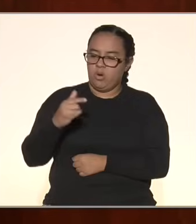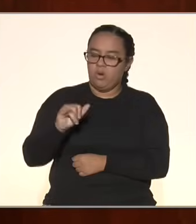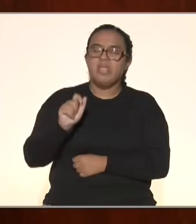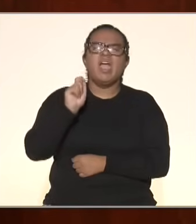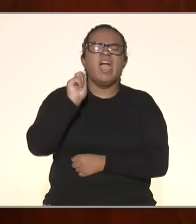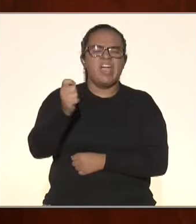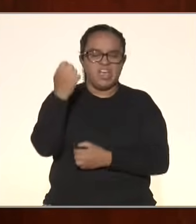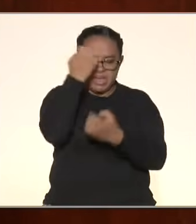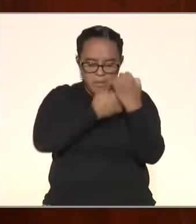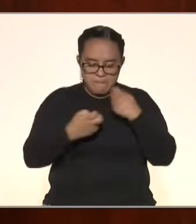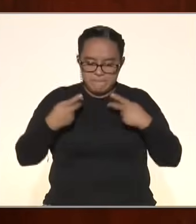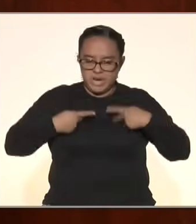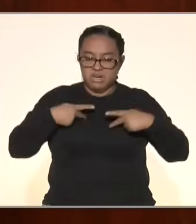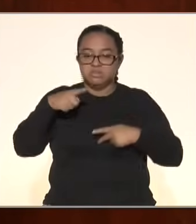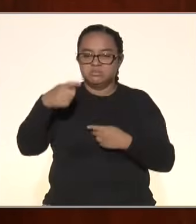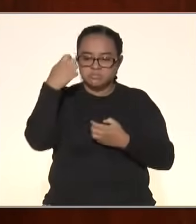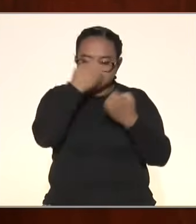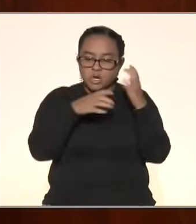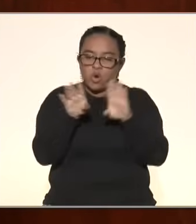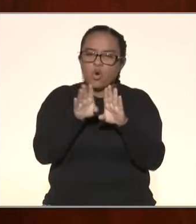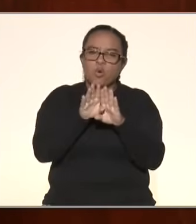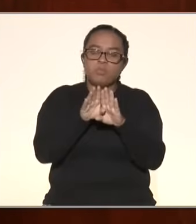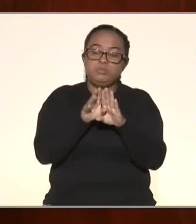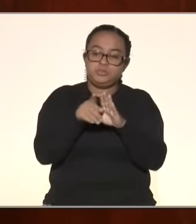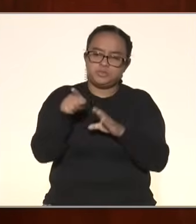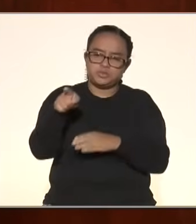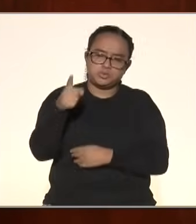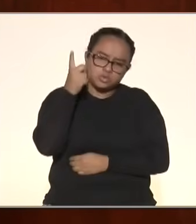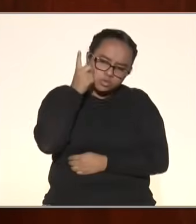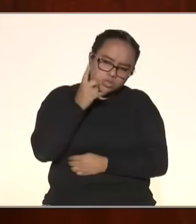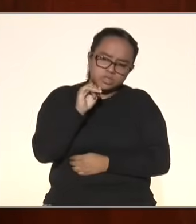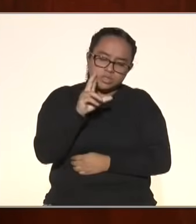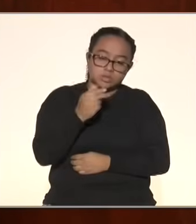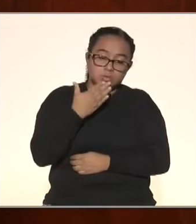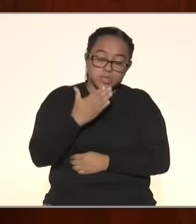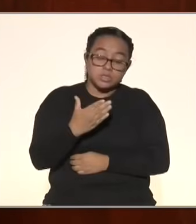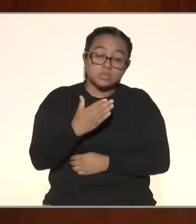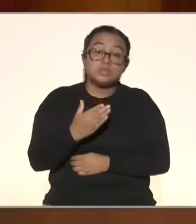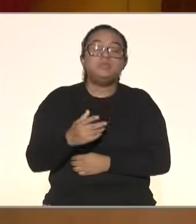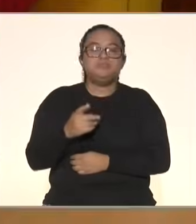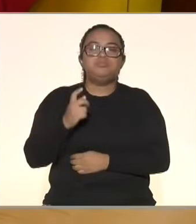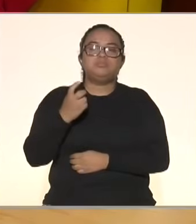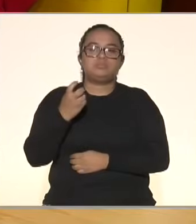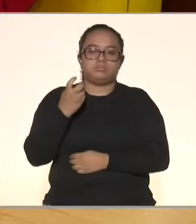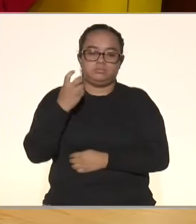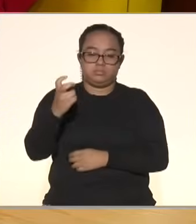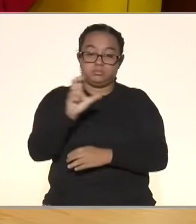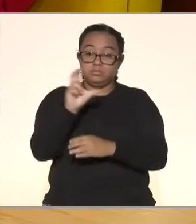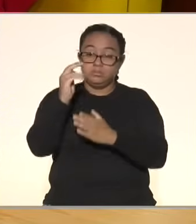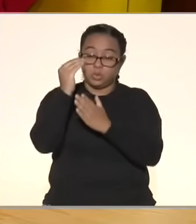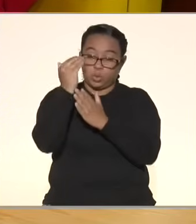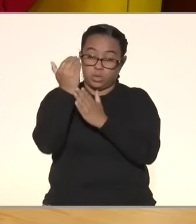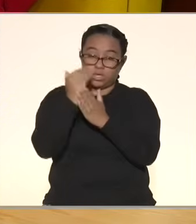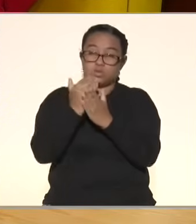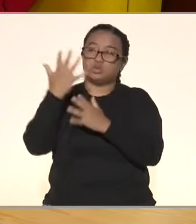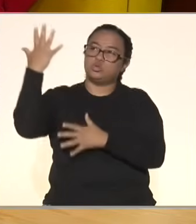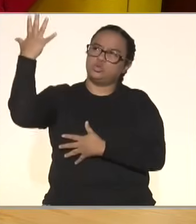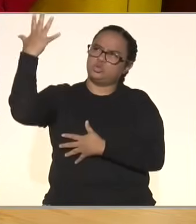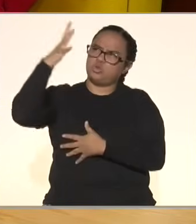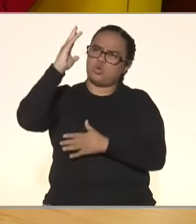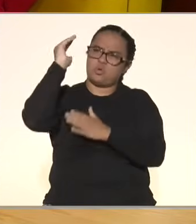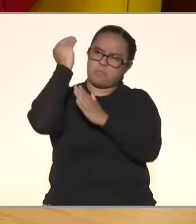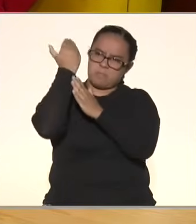que hace medicina del sueño y ve que efectivamente en ciertas latitudes, cuando baja la intensidad de los rayos